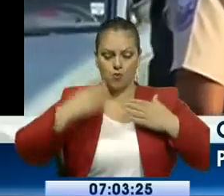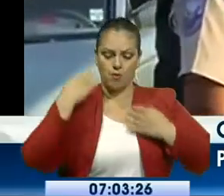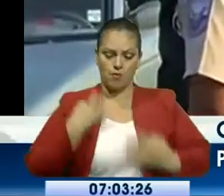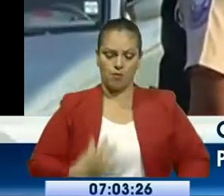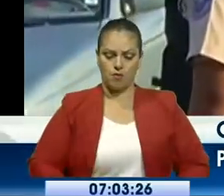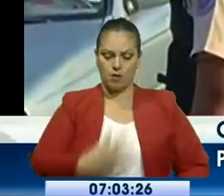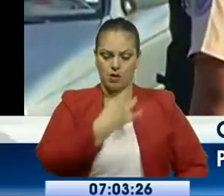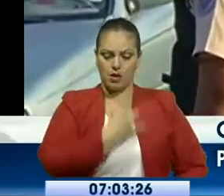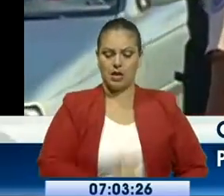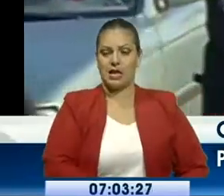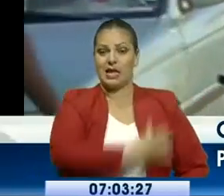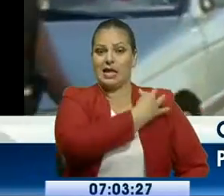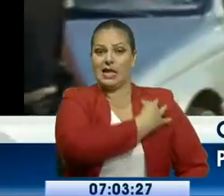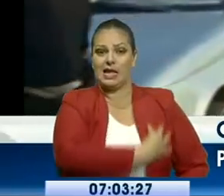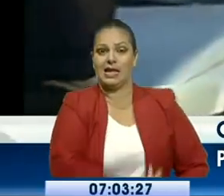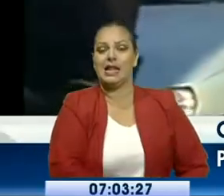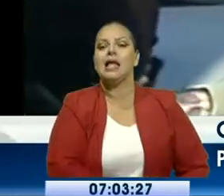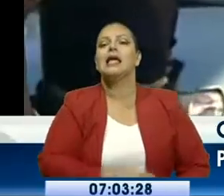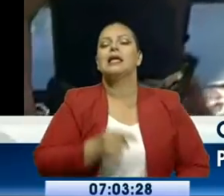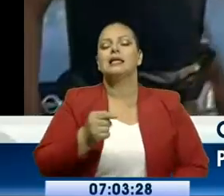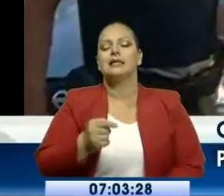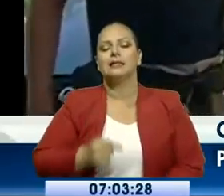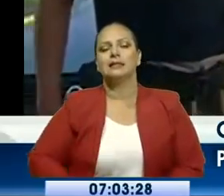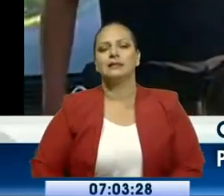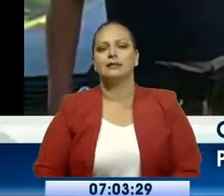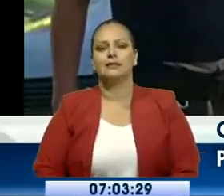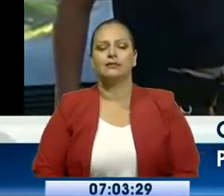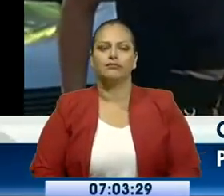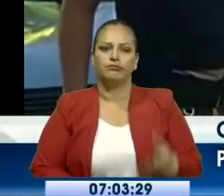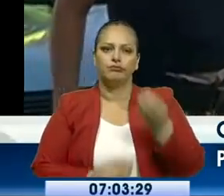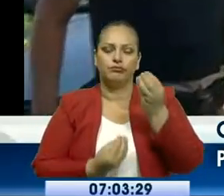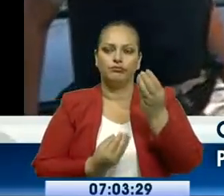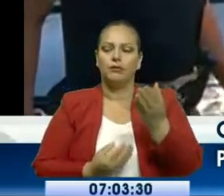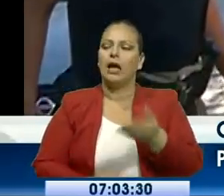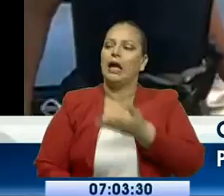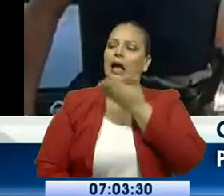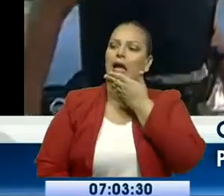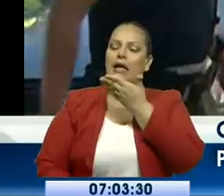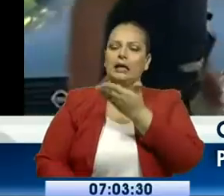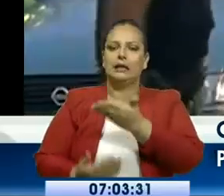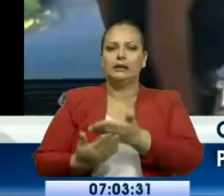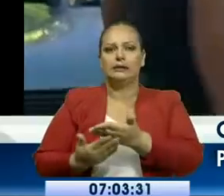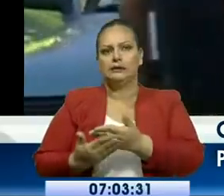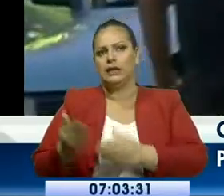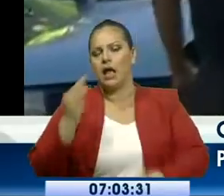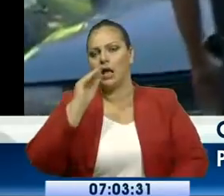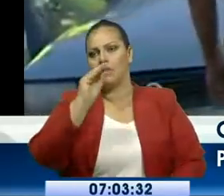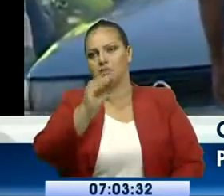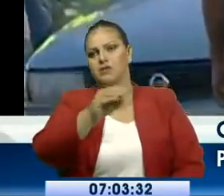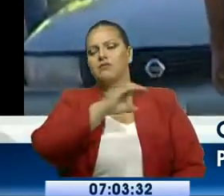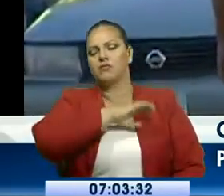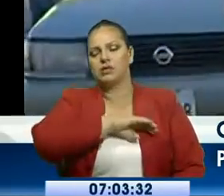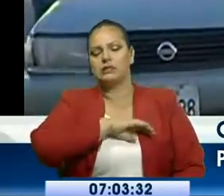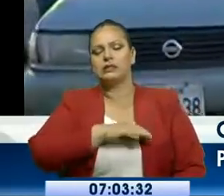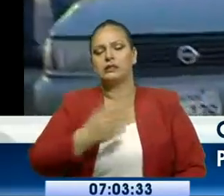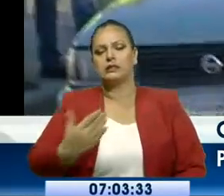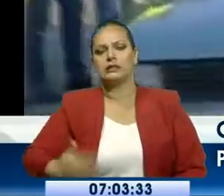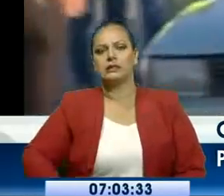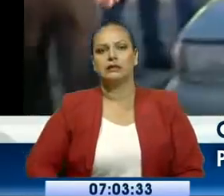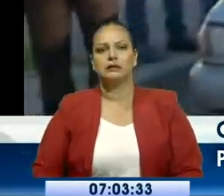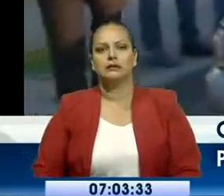estas personas y recuperar las pertenencias sustraídas. Vemos que varios autos